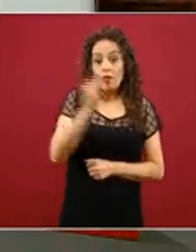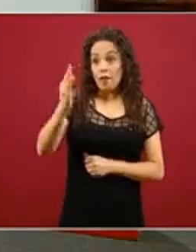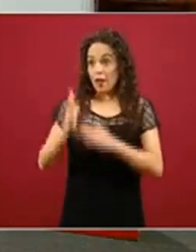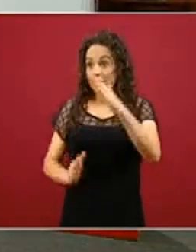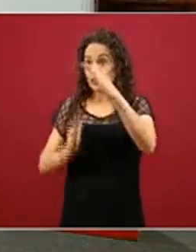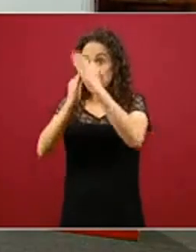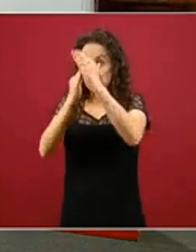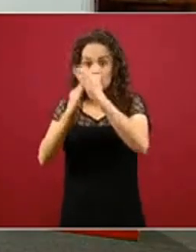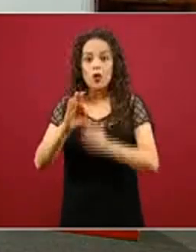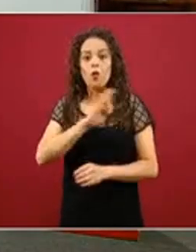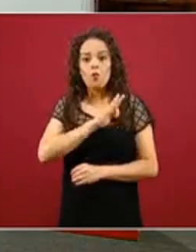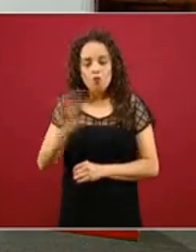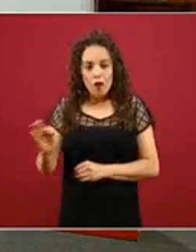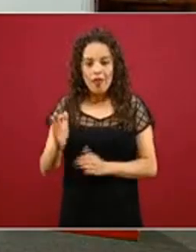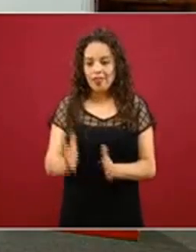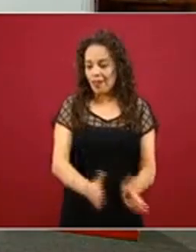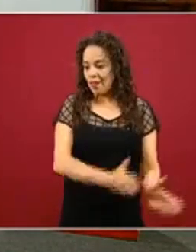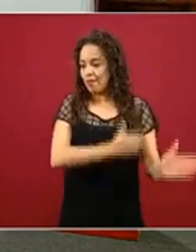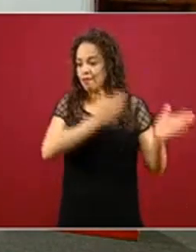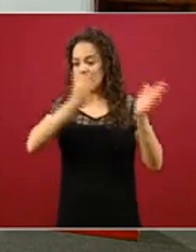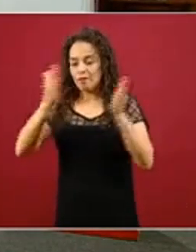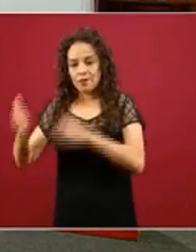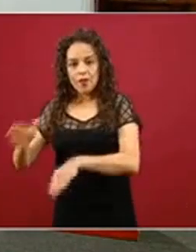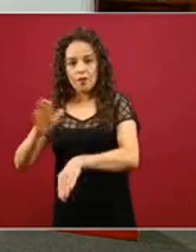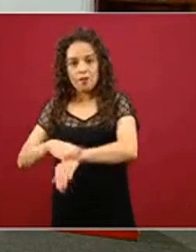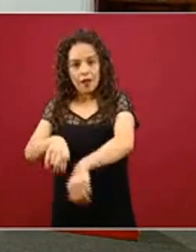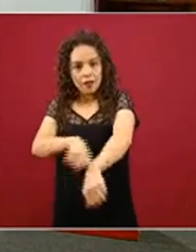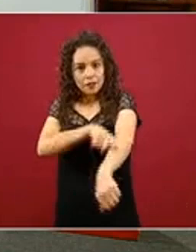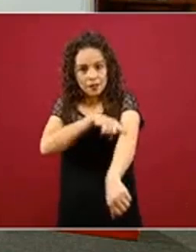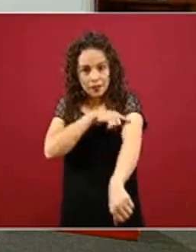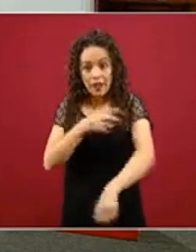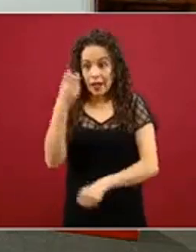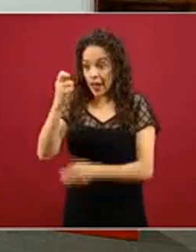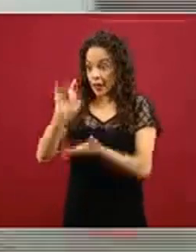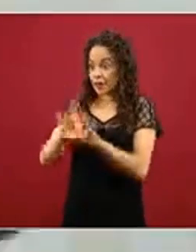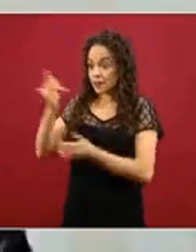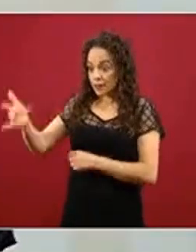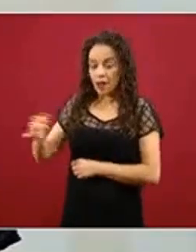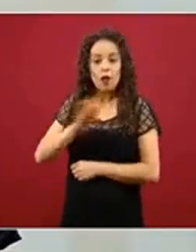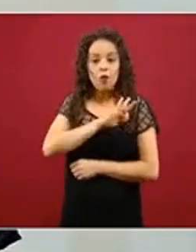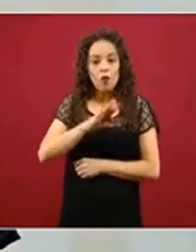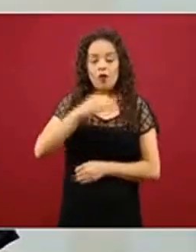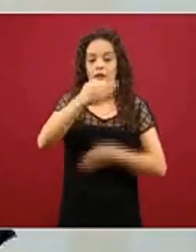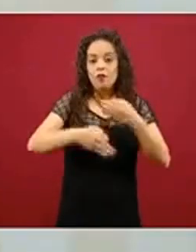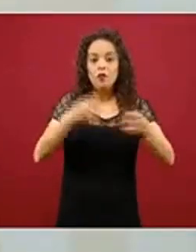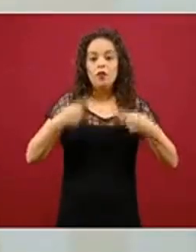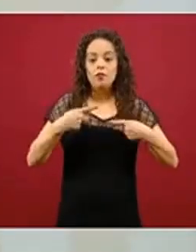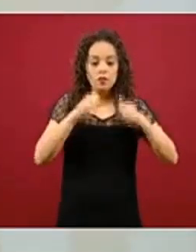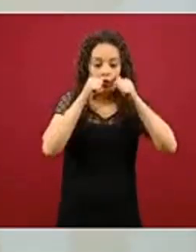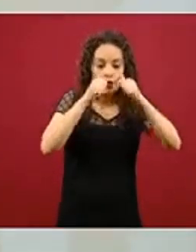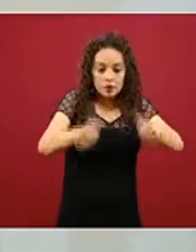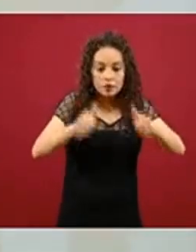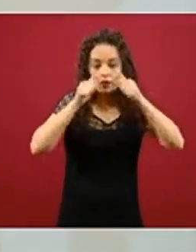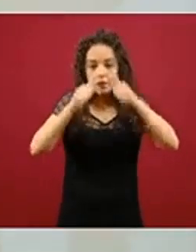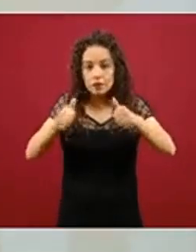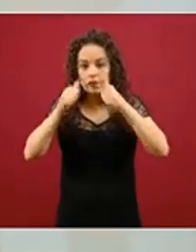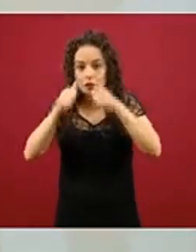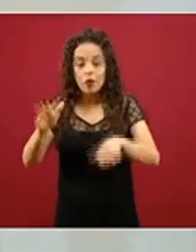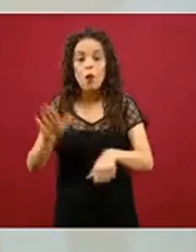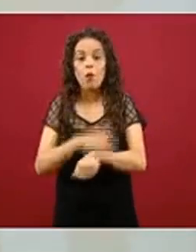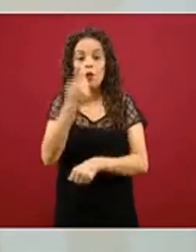y hemos logrado que nadie se quede sin atender porque el hospital está lleno. Tenemos